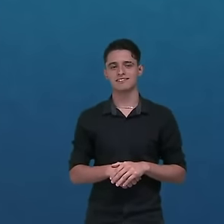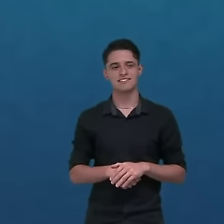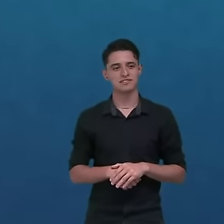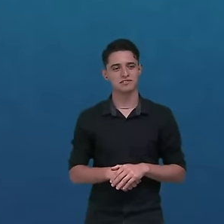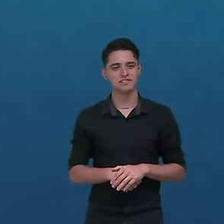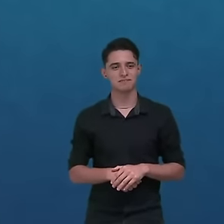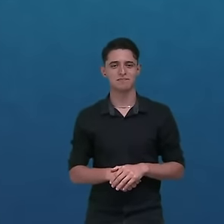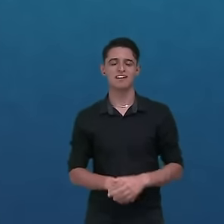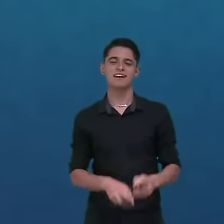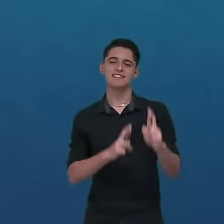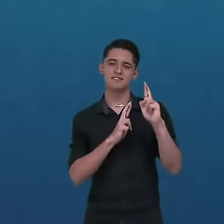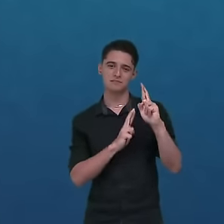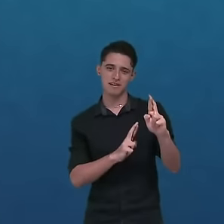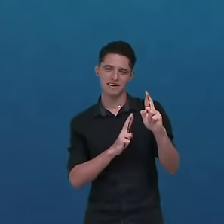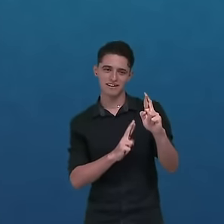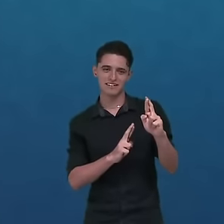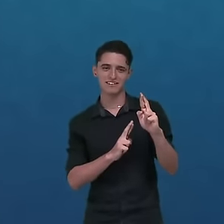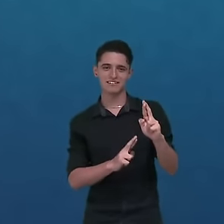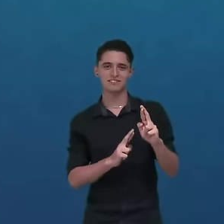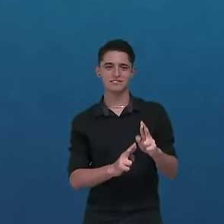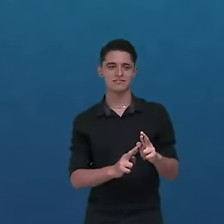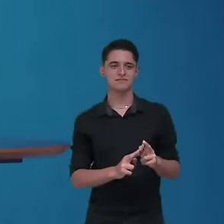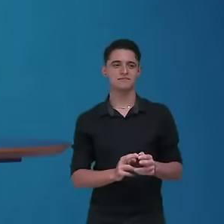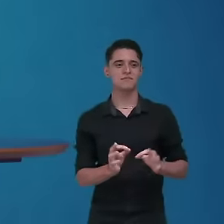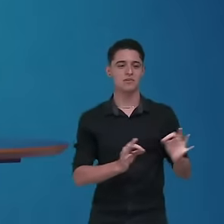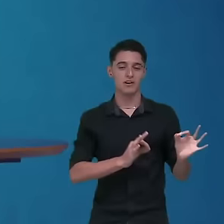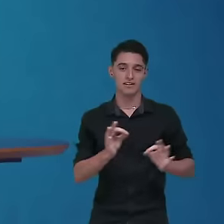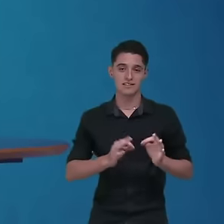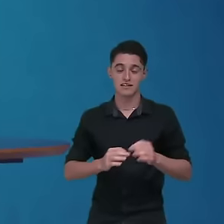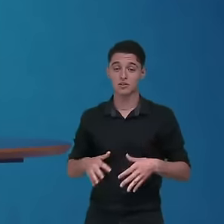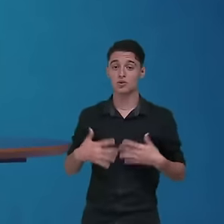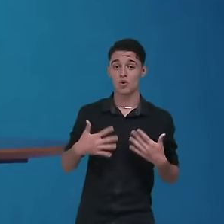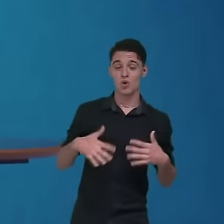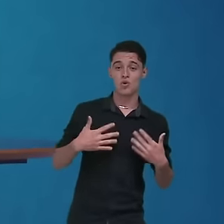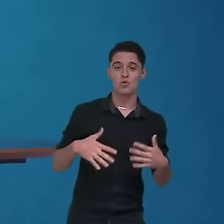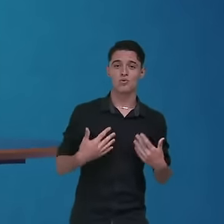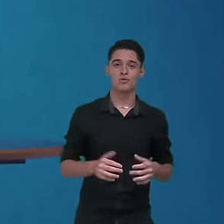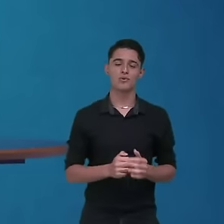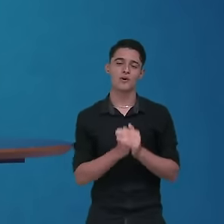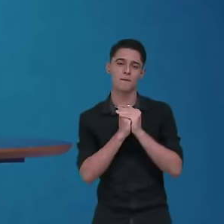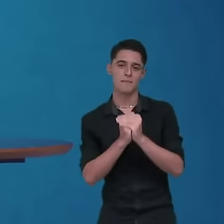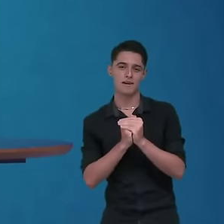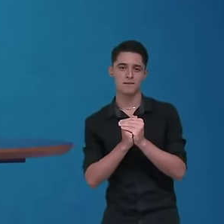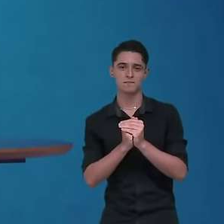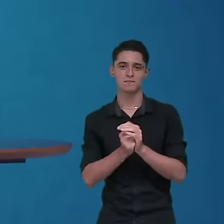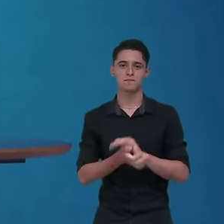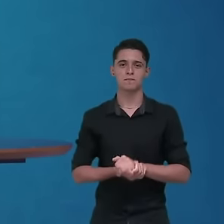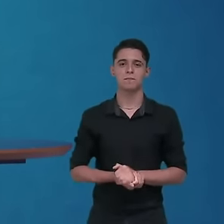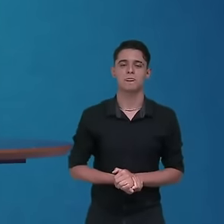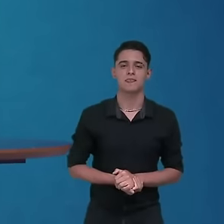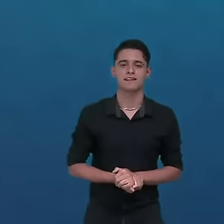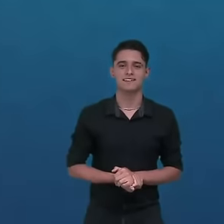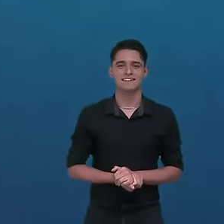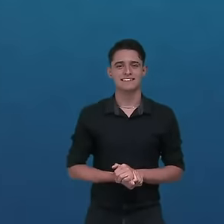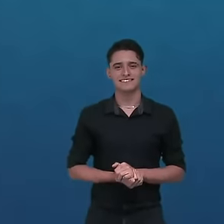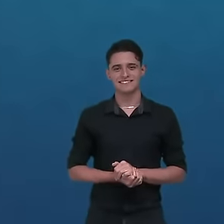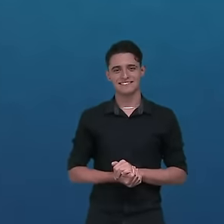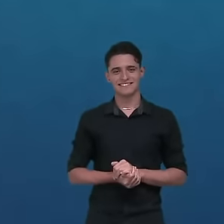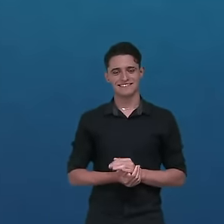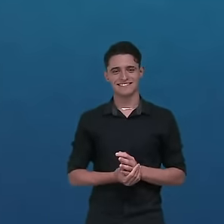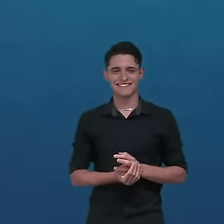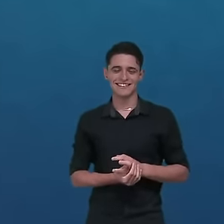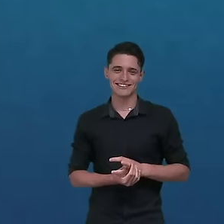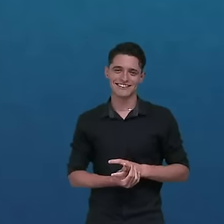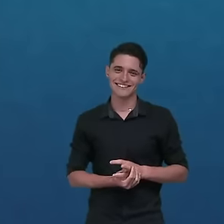a hacer hoy. ¿Quién está con expectativa? Amén. Por favor, si no se incomoda, fala para quien